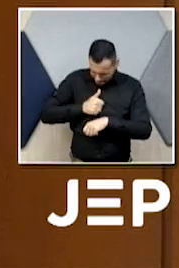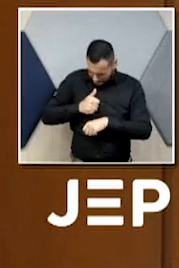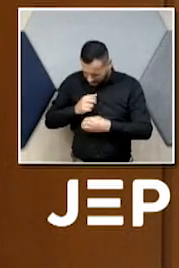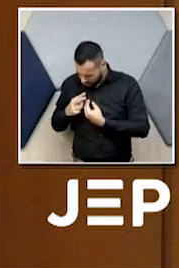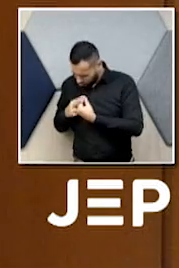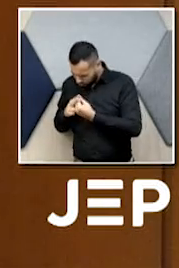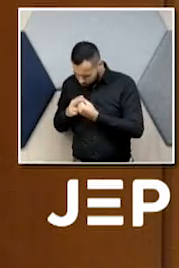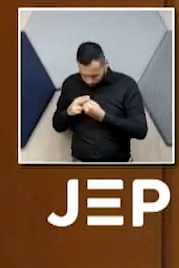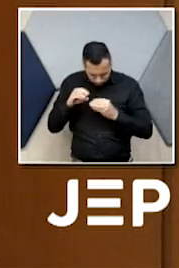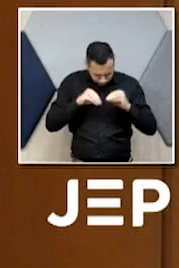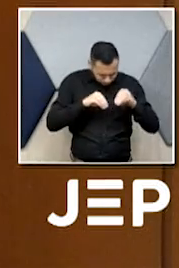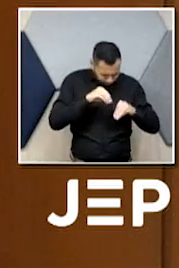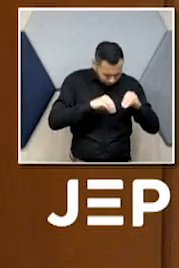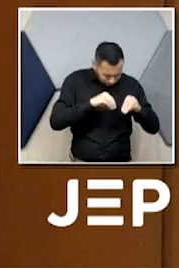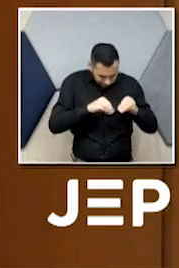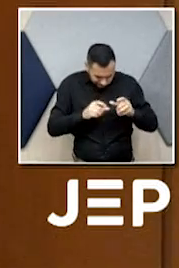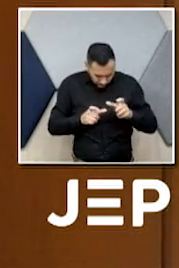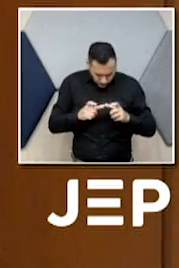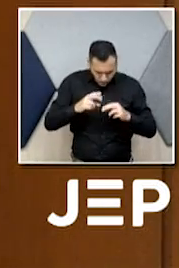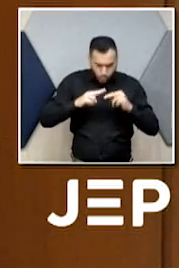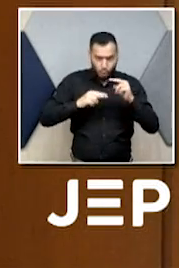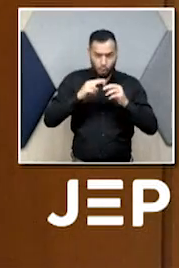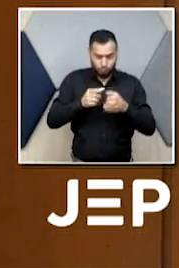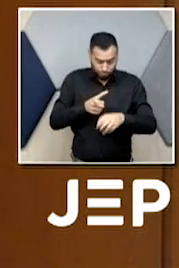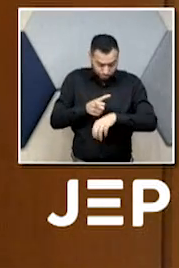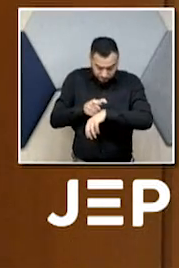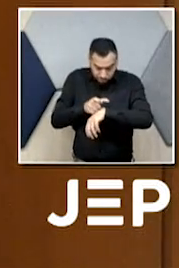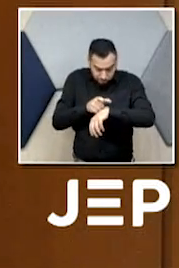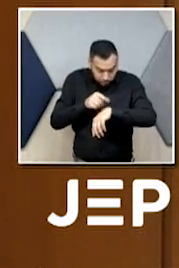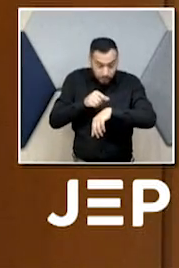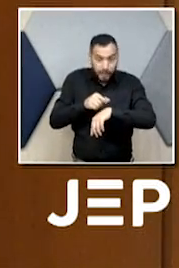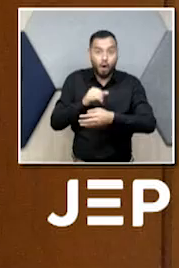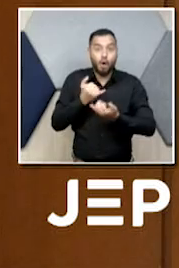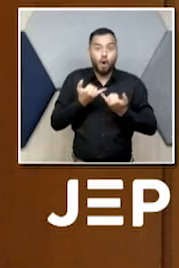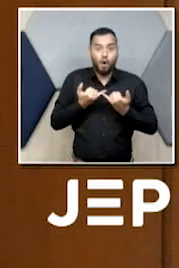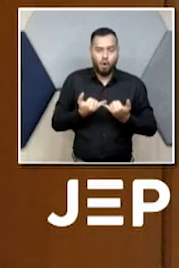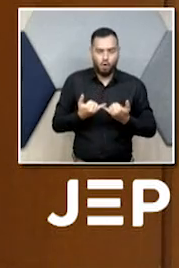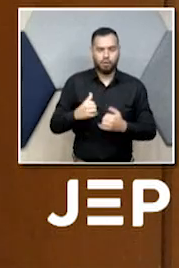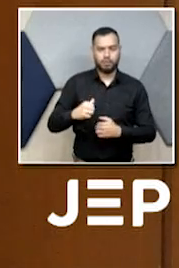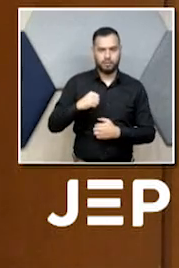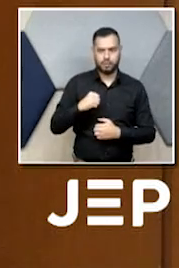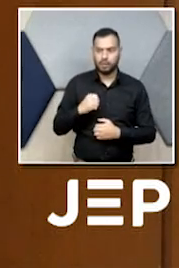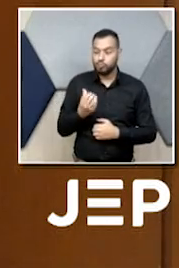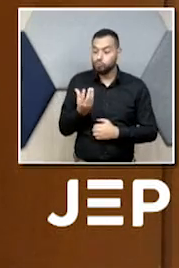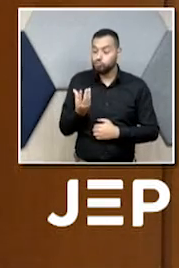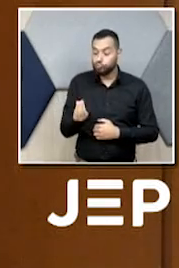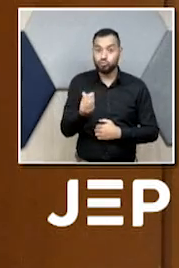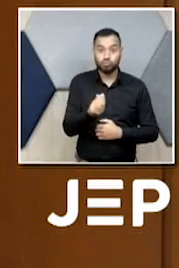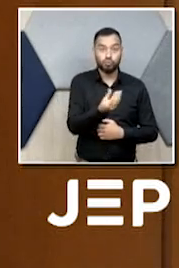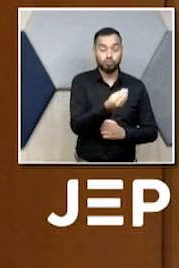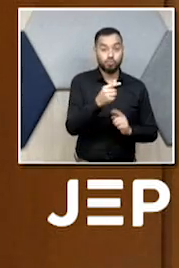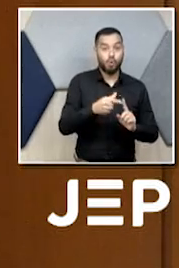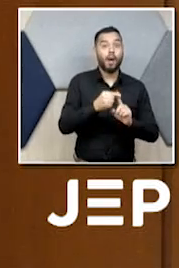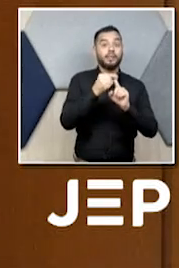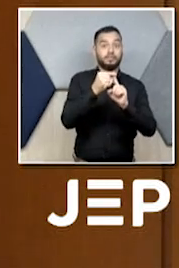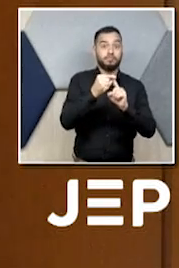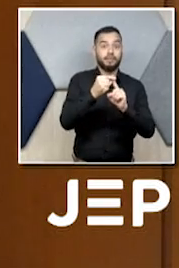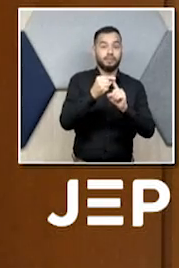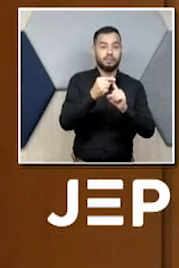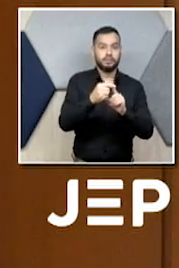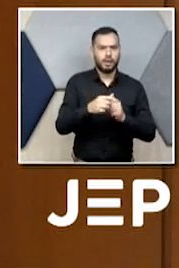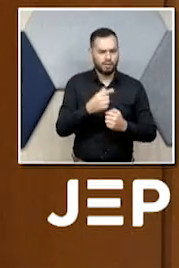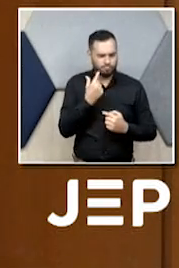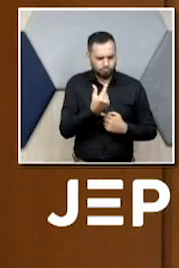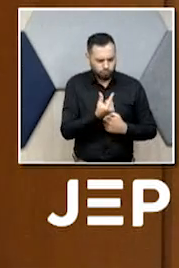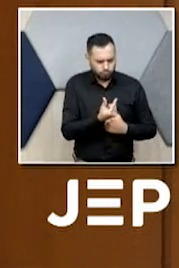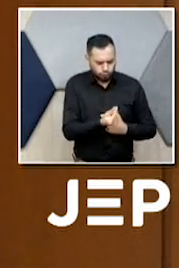reloj. Hoy contamos con equipos especializados, con un grupo de análisis